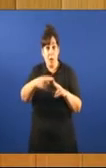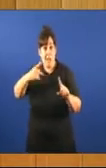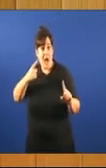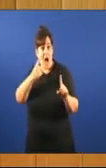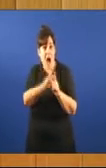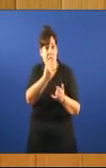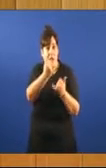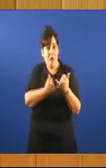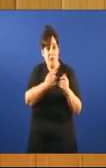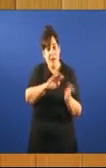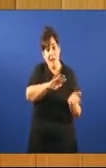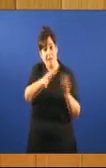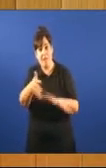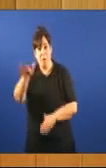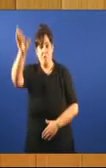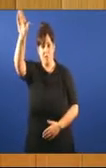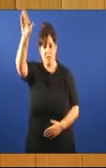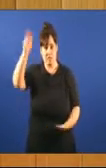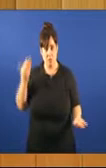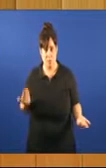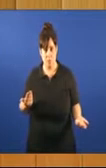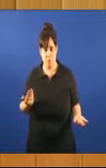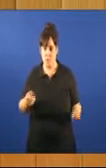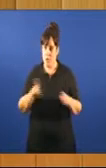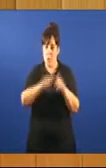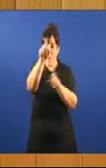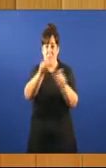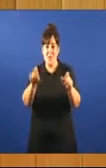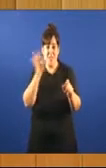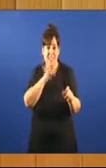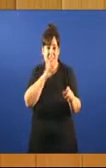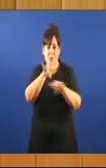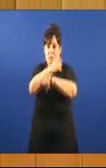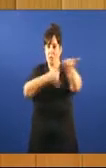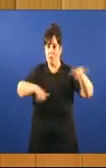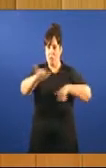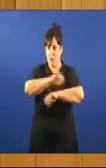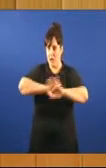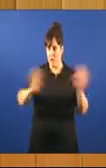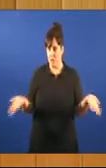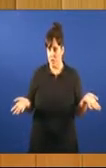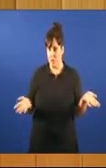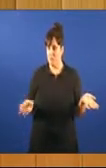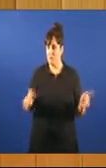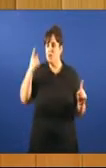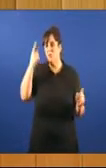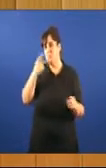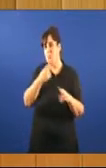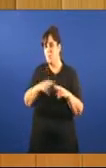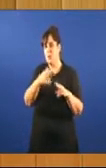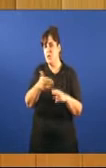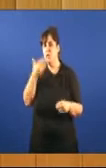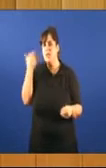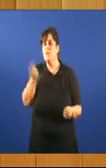conduce a convertir os cidadáns en súditos. Pero mire, para dignificar a política, o primeiro que ten que